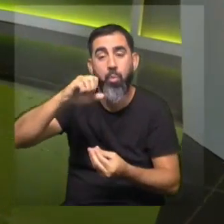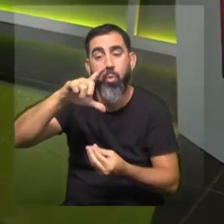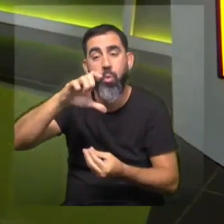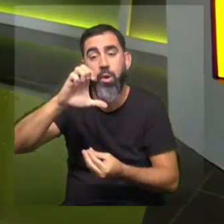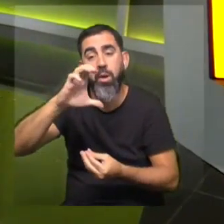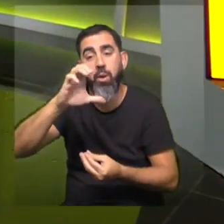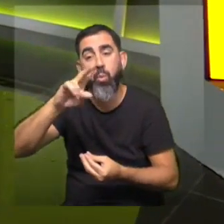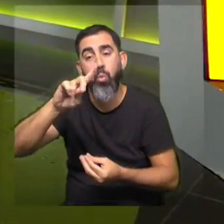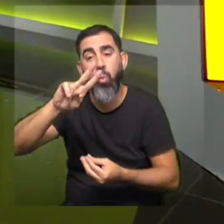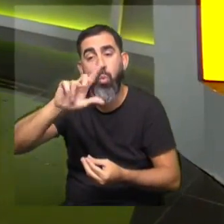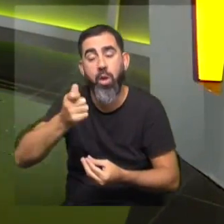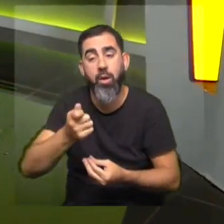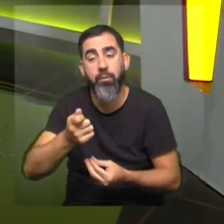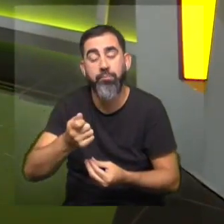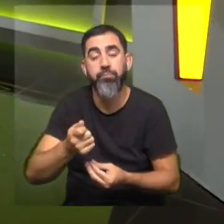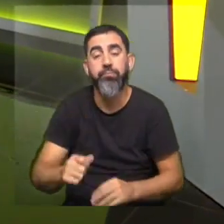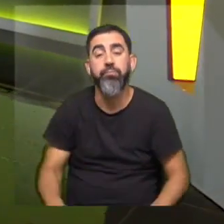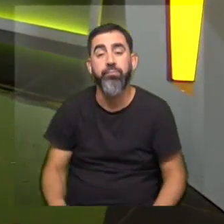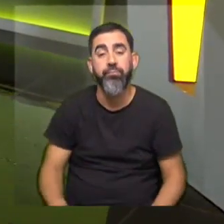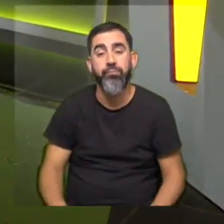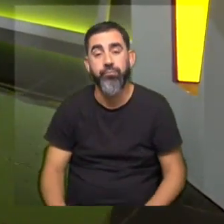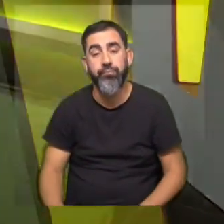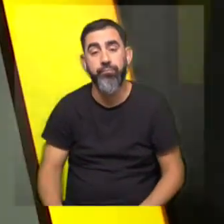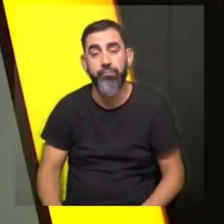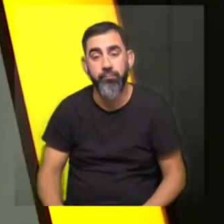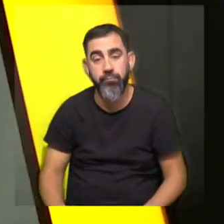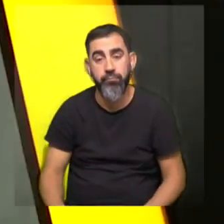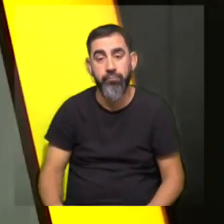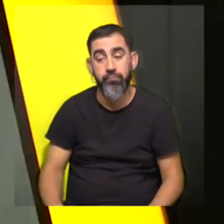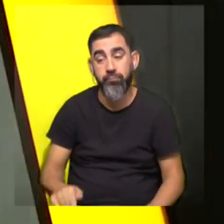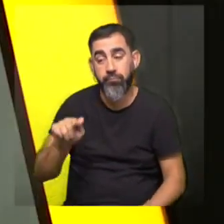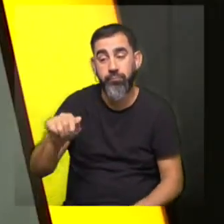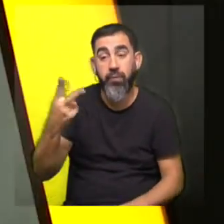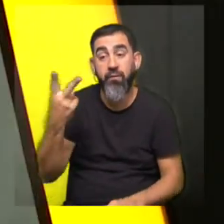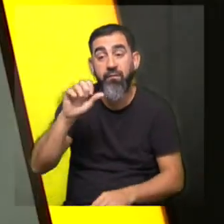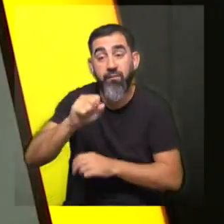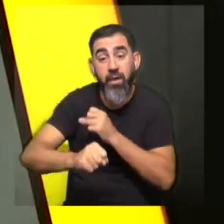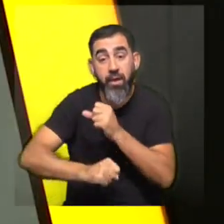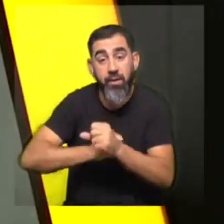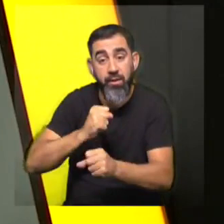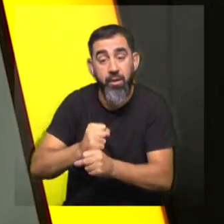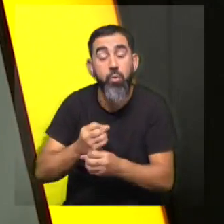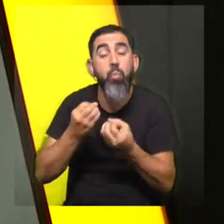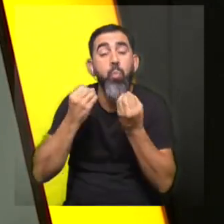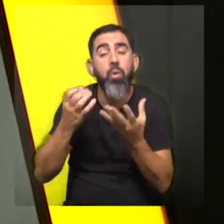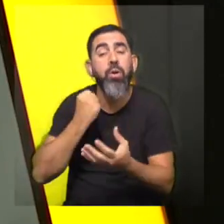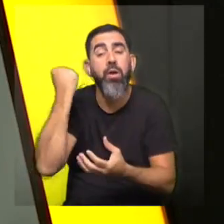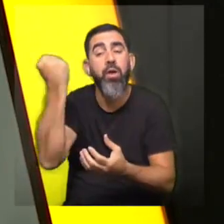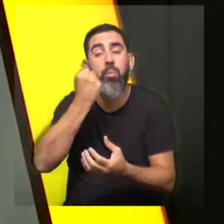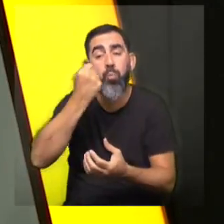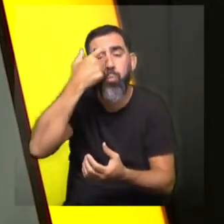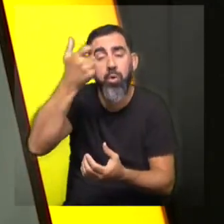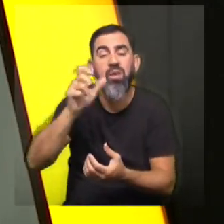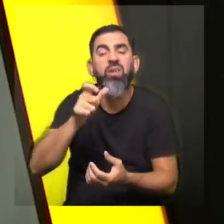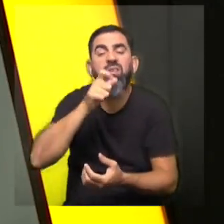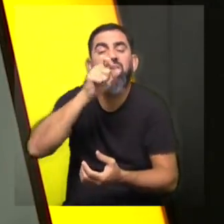código genético. Y ahí viene el proyecto Genoma Humano. Bueno, de eso hace 20 años. ¿Por qué es un hito científico? ¿Qué nos